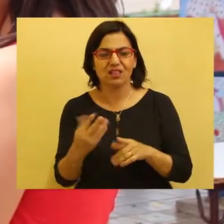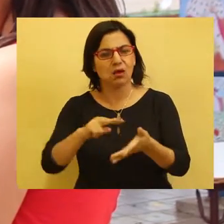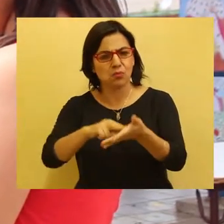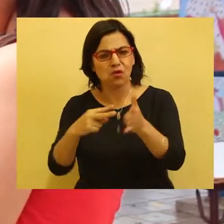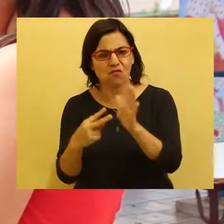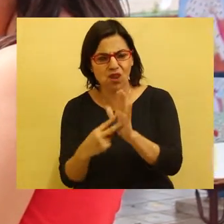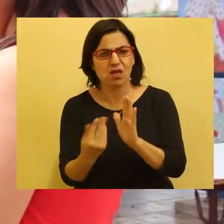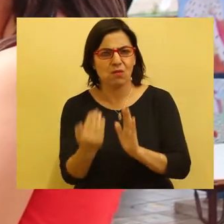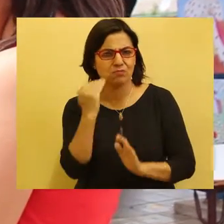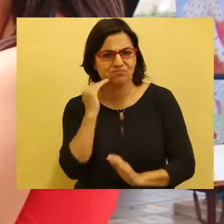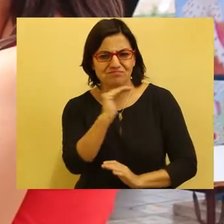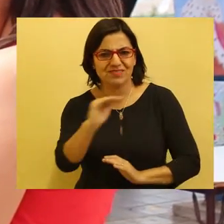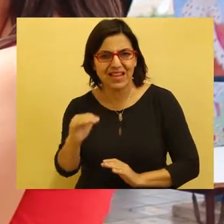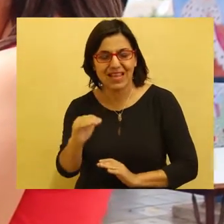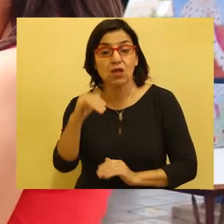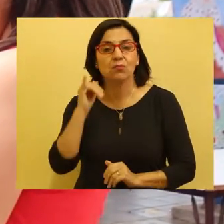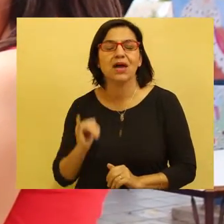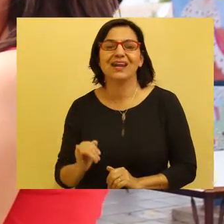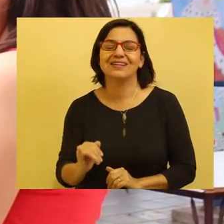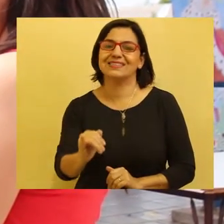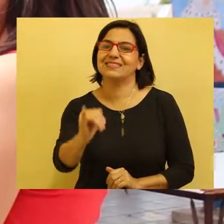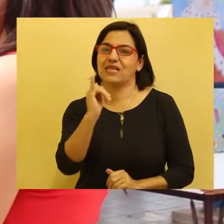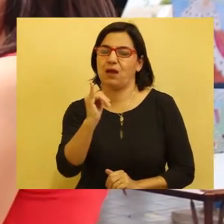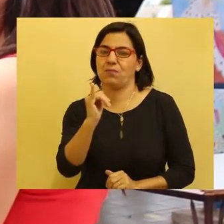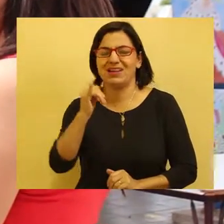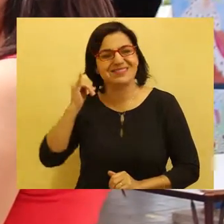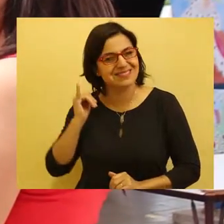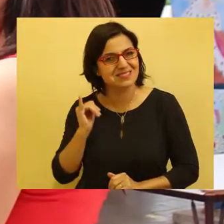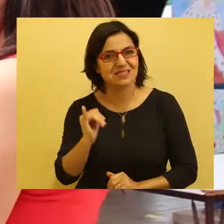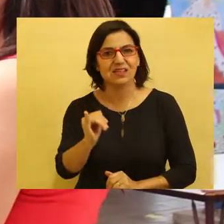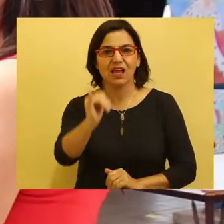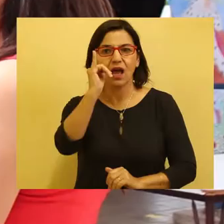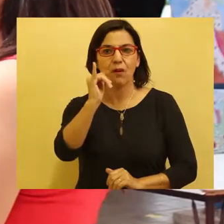diferentes problemáticas, pero siempre